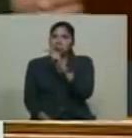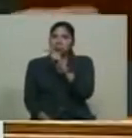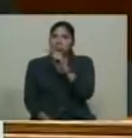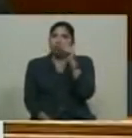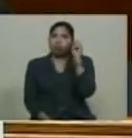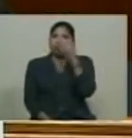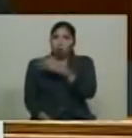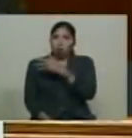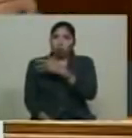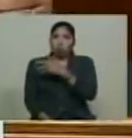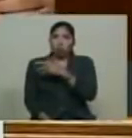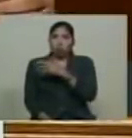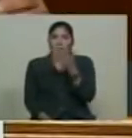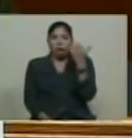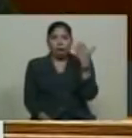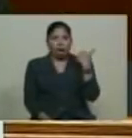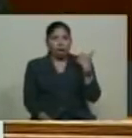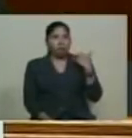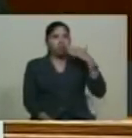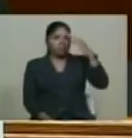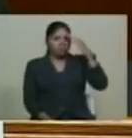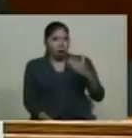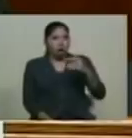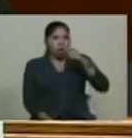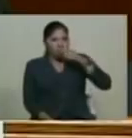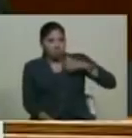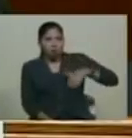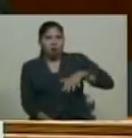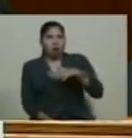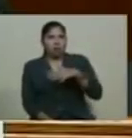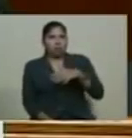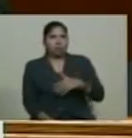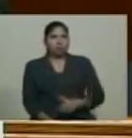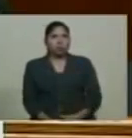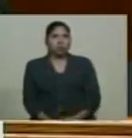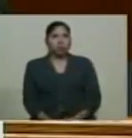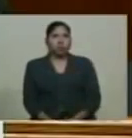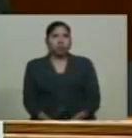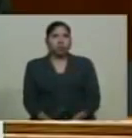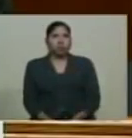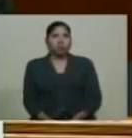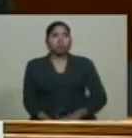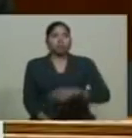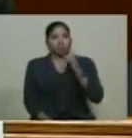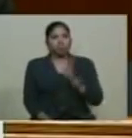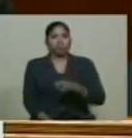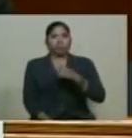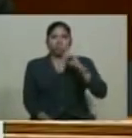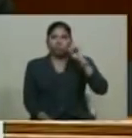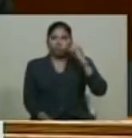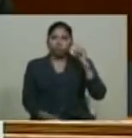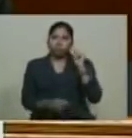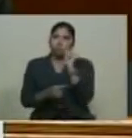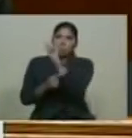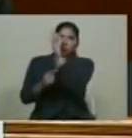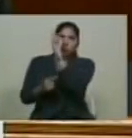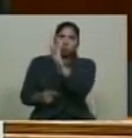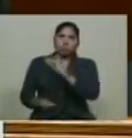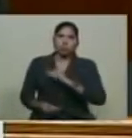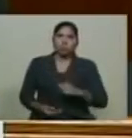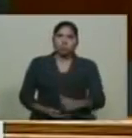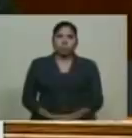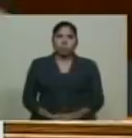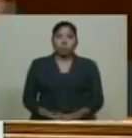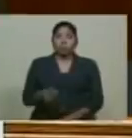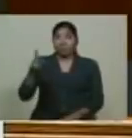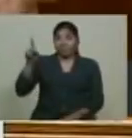Cuando nuestros soldados y soldadas y nuestro pueblo está desfilando ahí, hay que recordárselo. Que